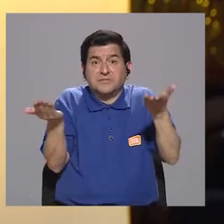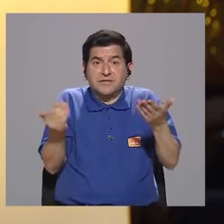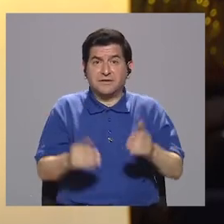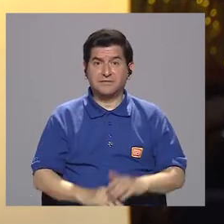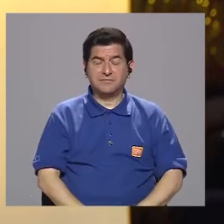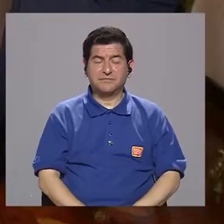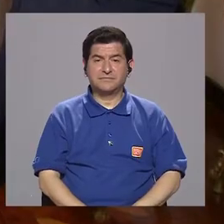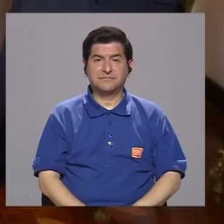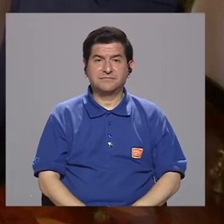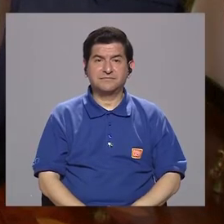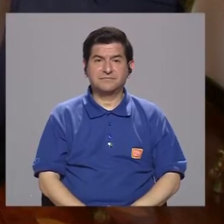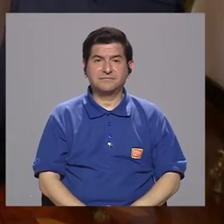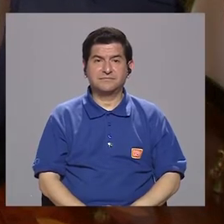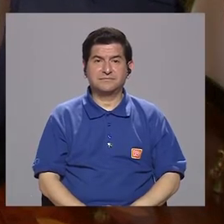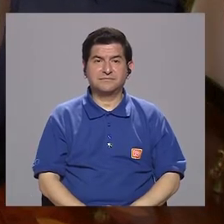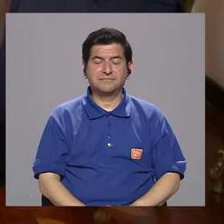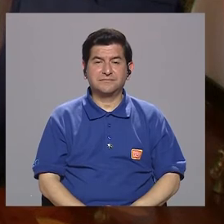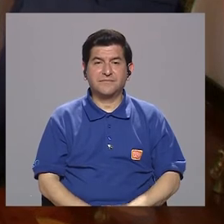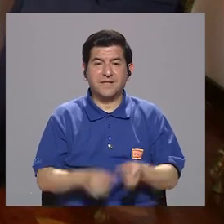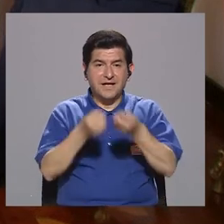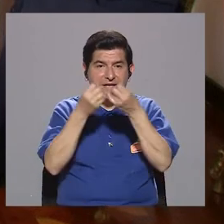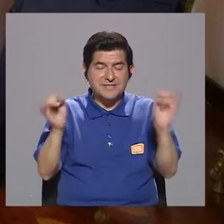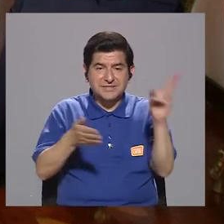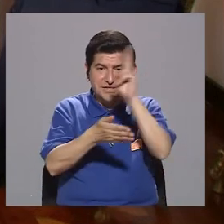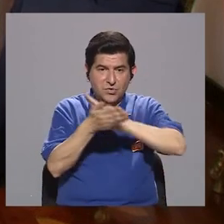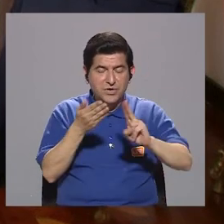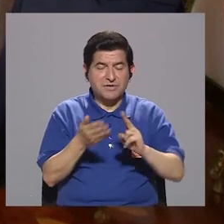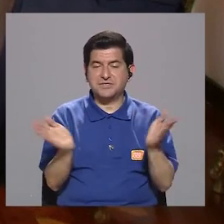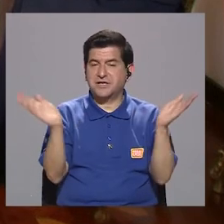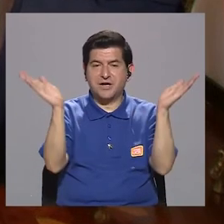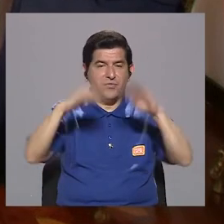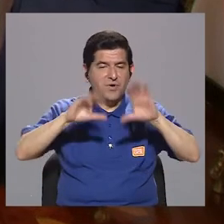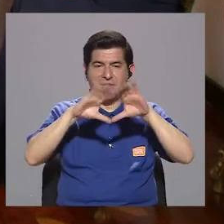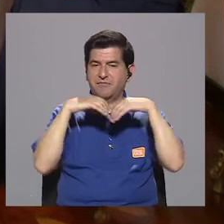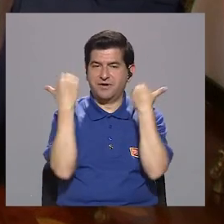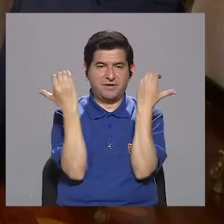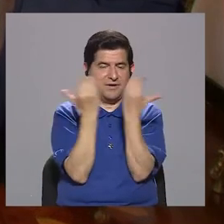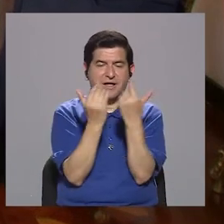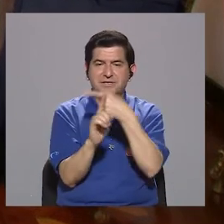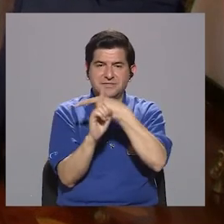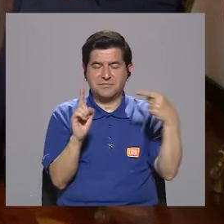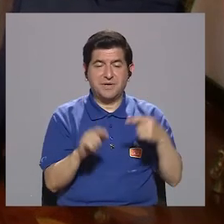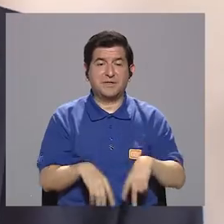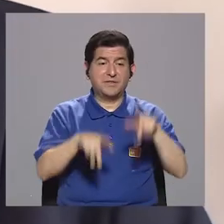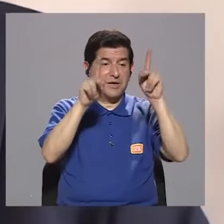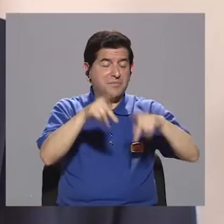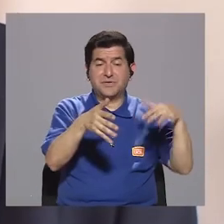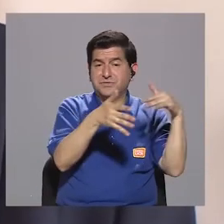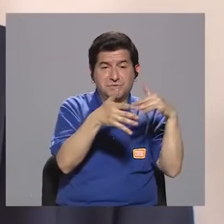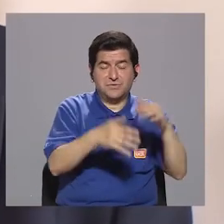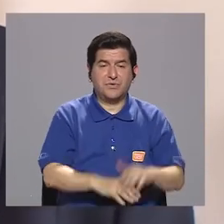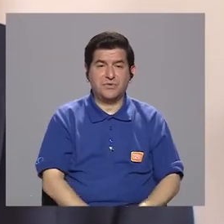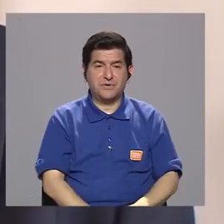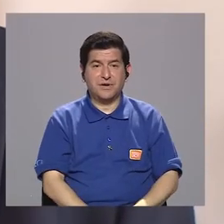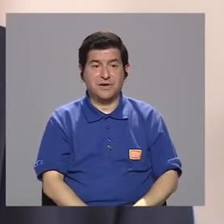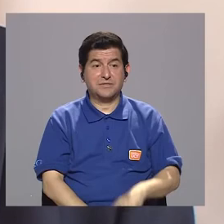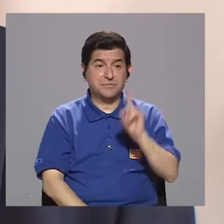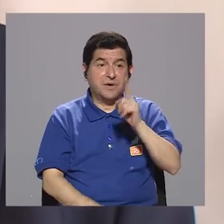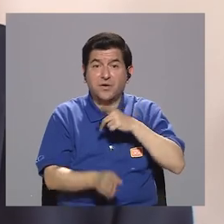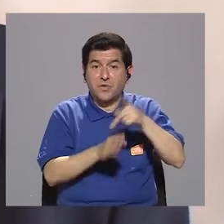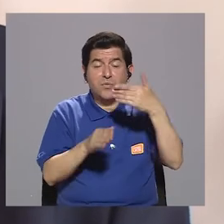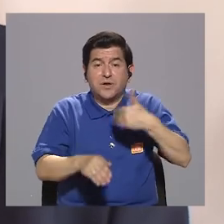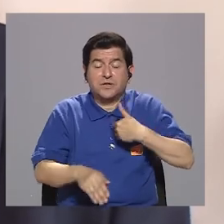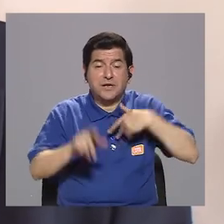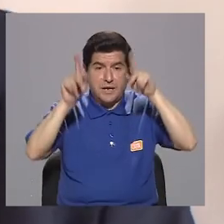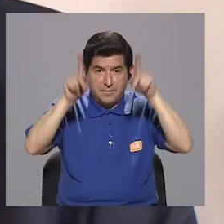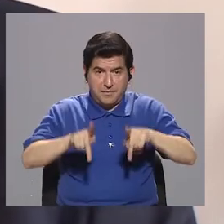Definitivo. Si la universidad no hubiera clase media en este país, exactamente, la gente no podía estudiar, la gente no podía sacar una profesión. Uh-huh.